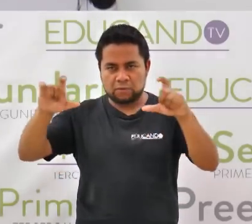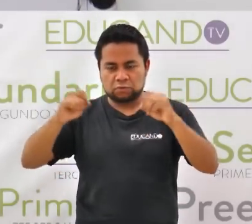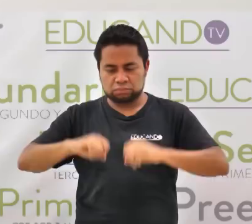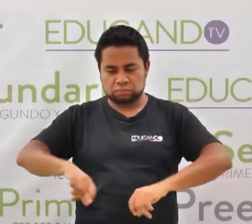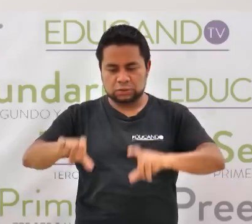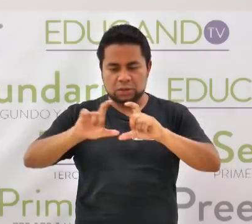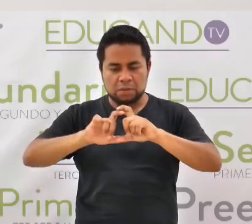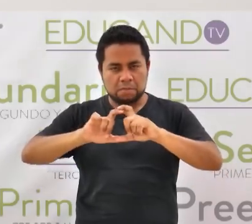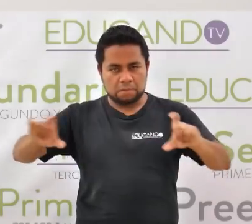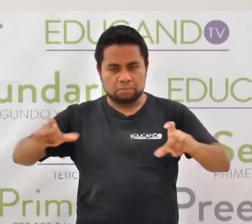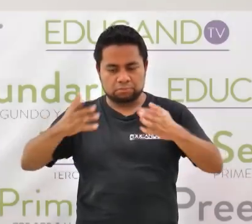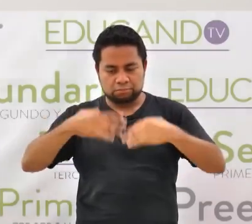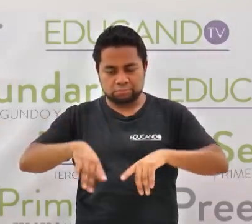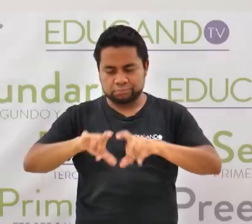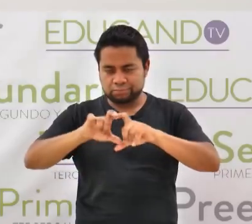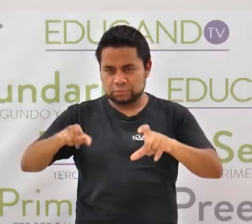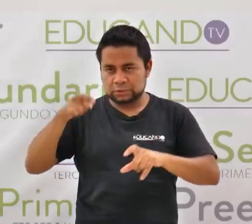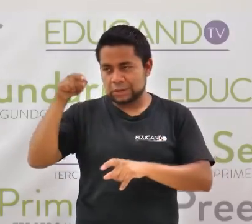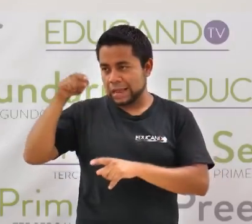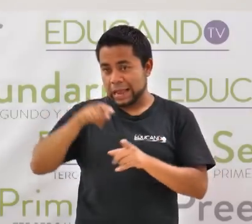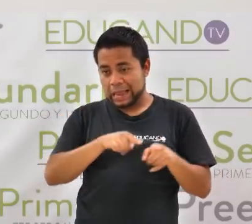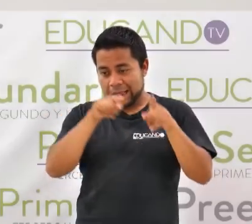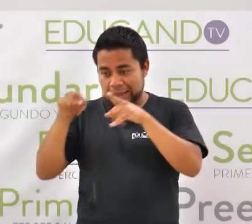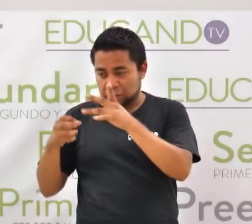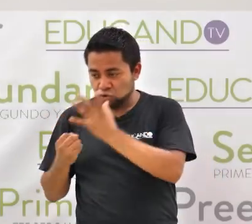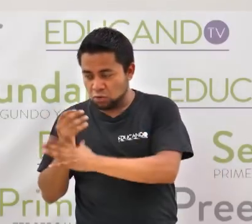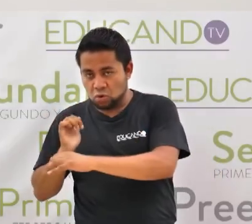párrafos. Aquí ya no,